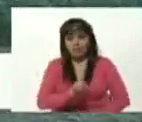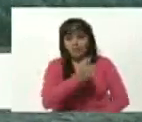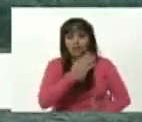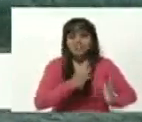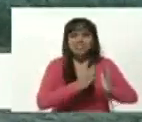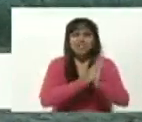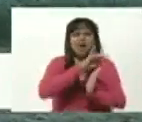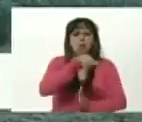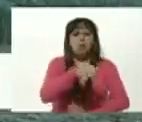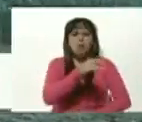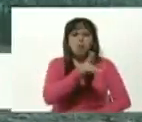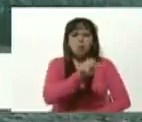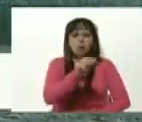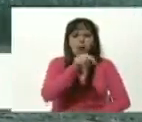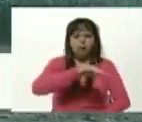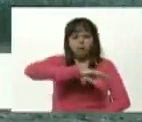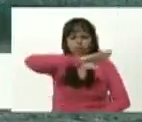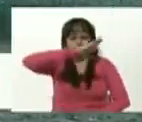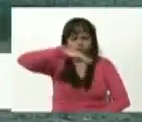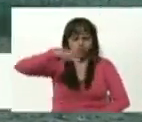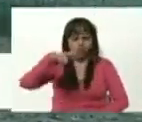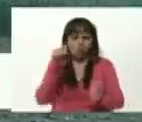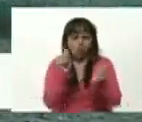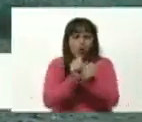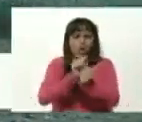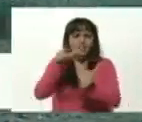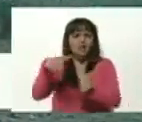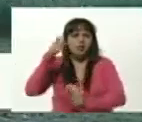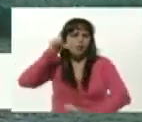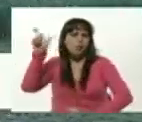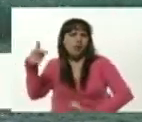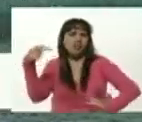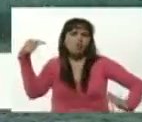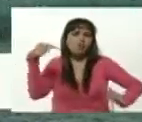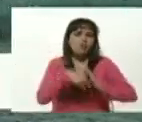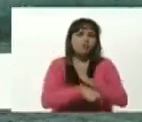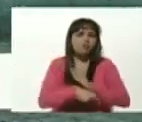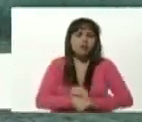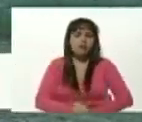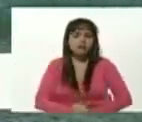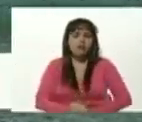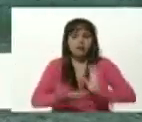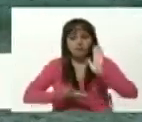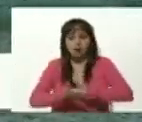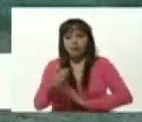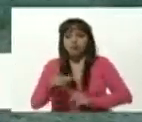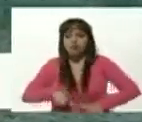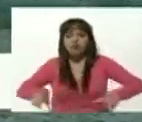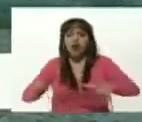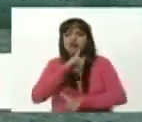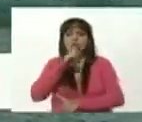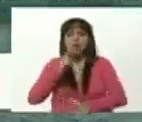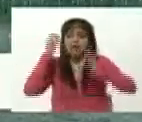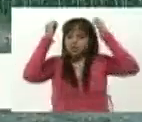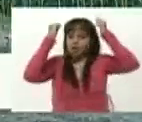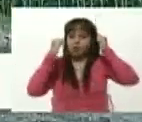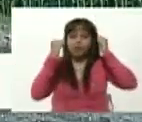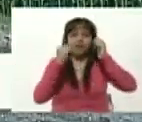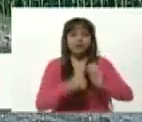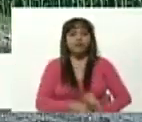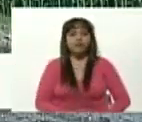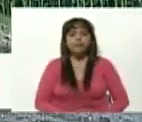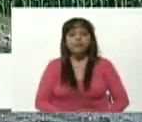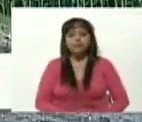Morros y después el Guárico profundo. Vámonos para el Sombrero, en el sector La Danta, Finca